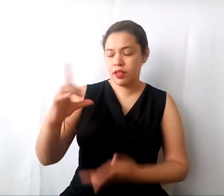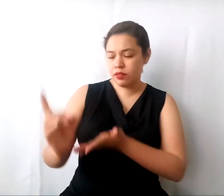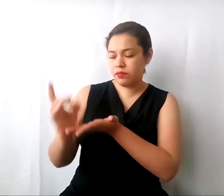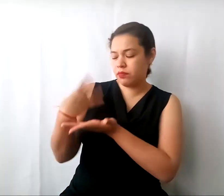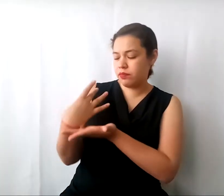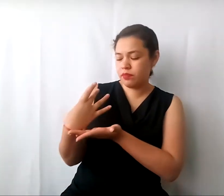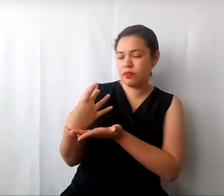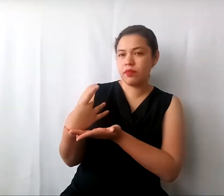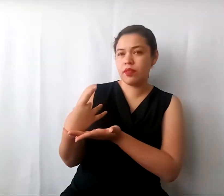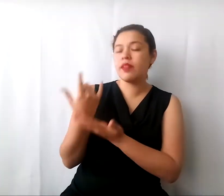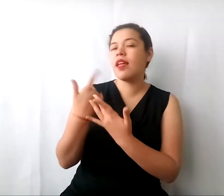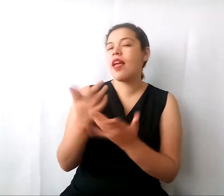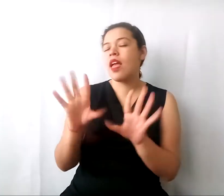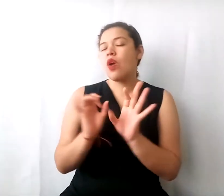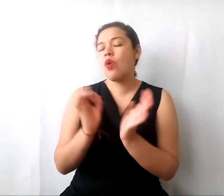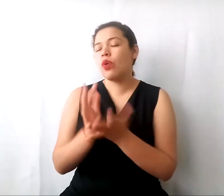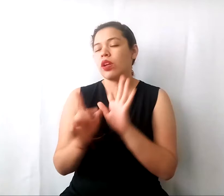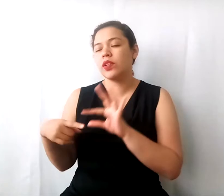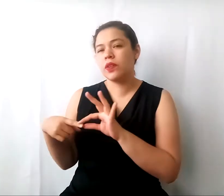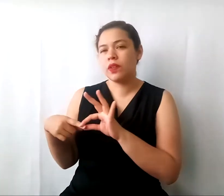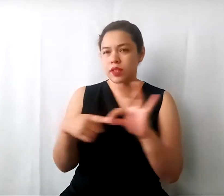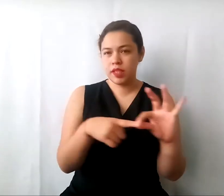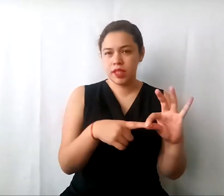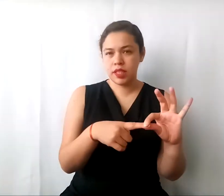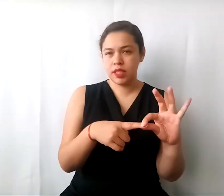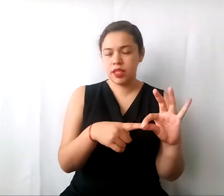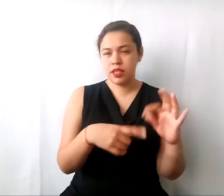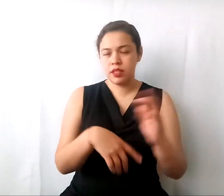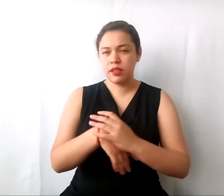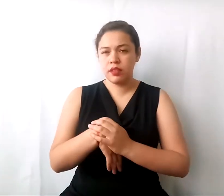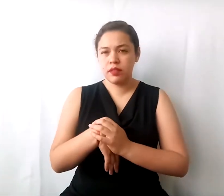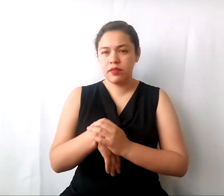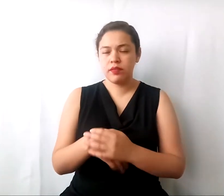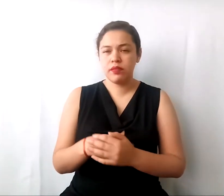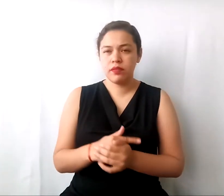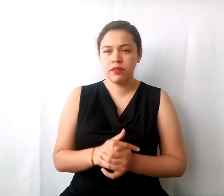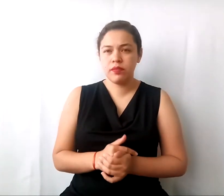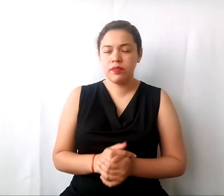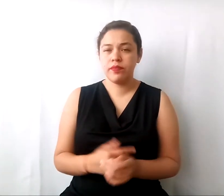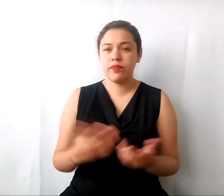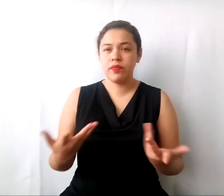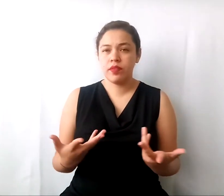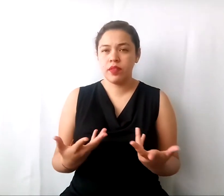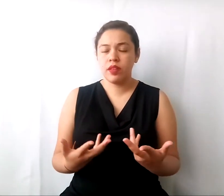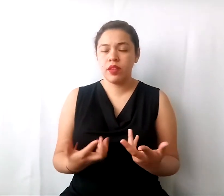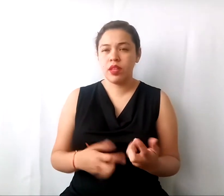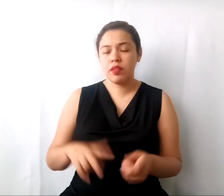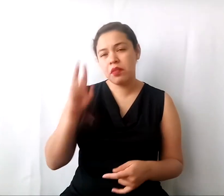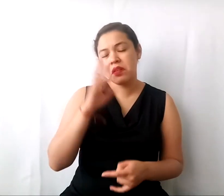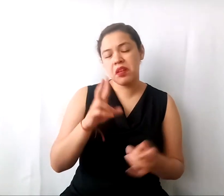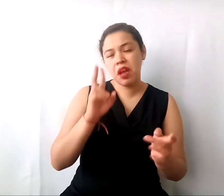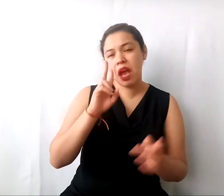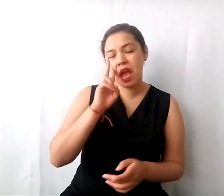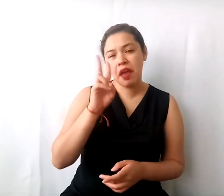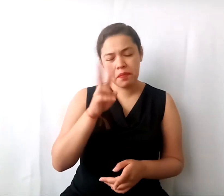presentación. En realidad es una guía nada más. Lo que comenté es si vale la pena leerlo textualmente, pero bueno, ya